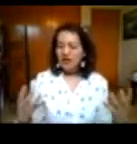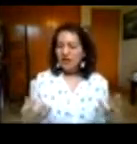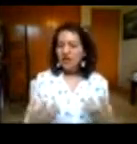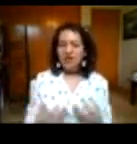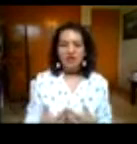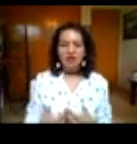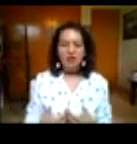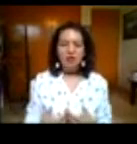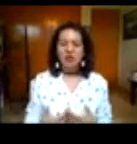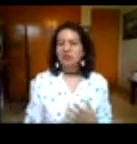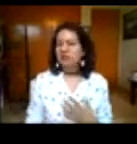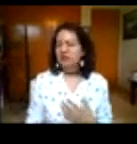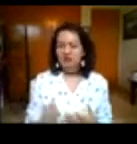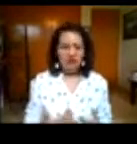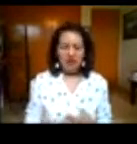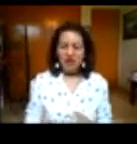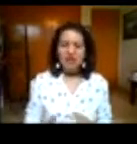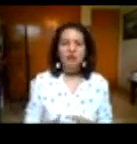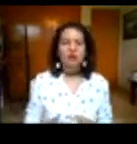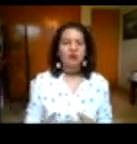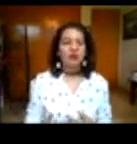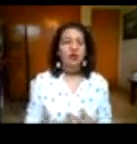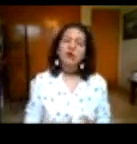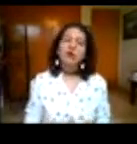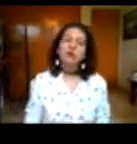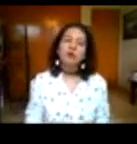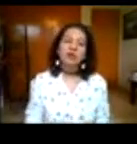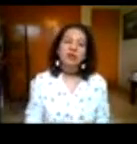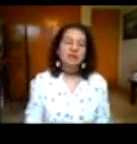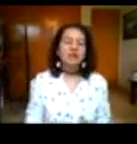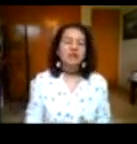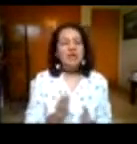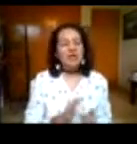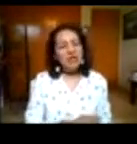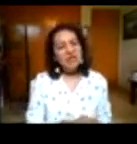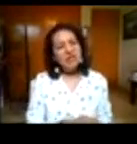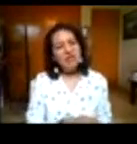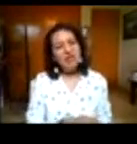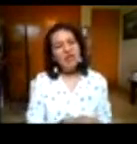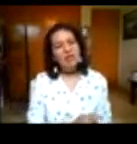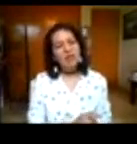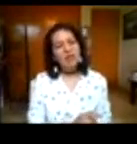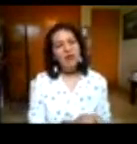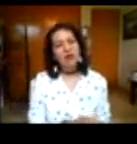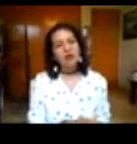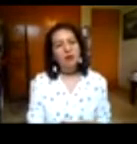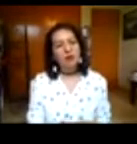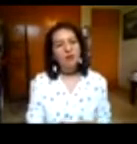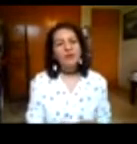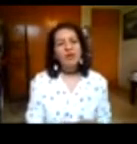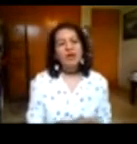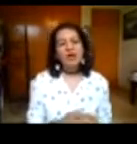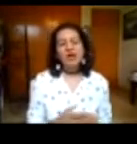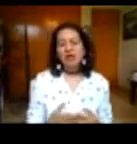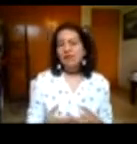ahí tenemos áreas de oportunidad muy importantes. Y el siguiente elemento, por